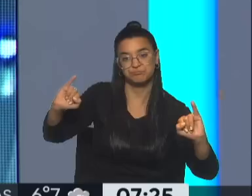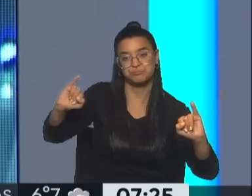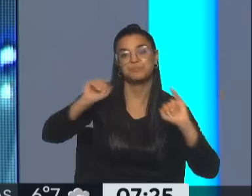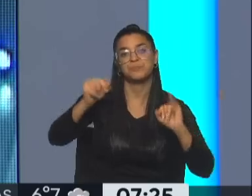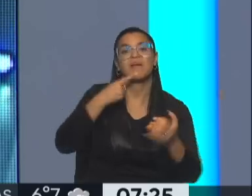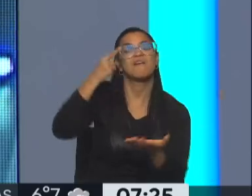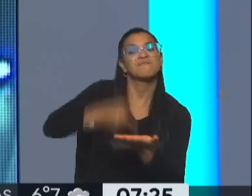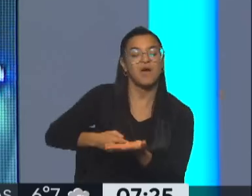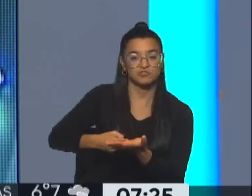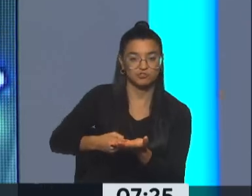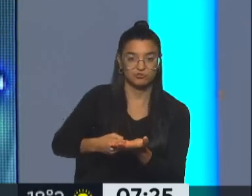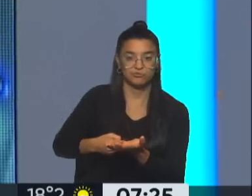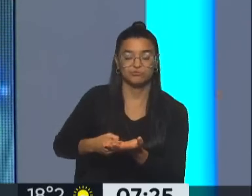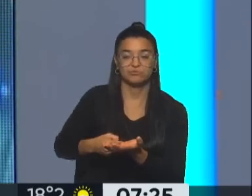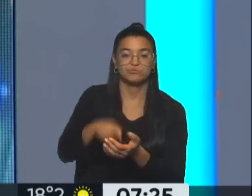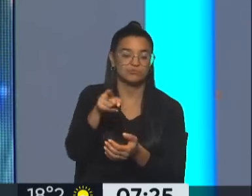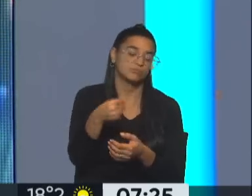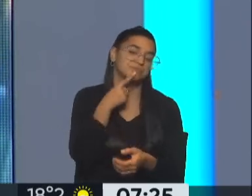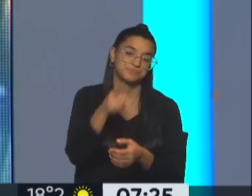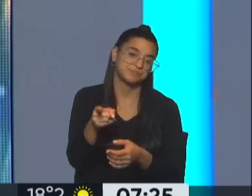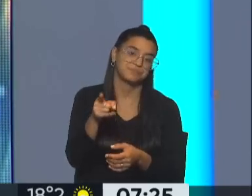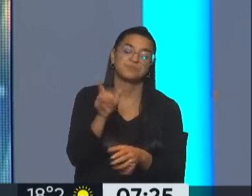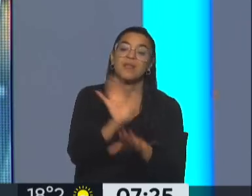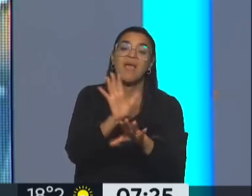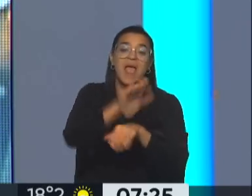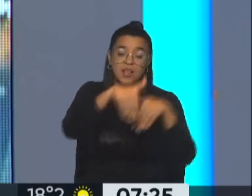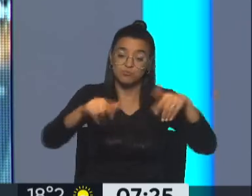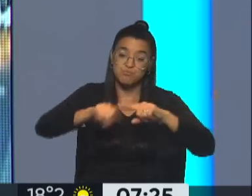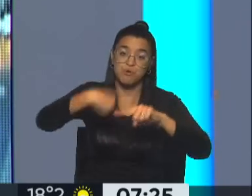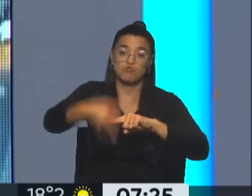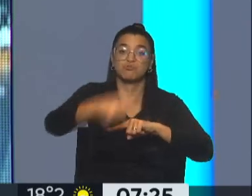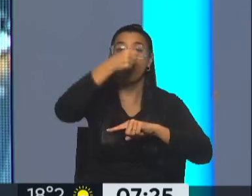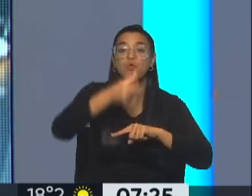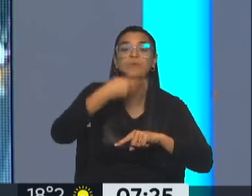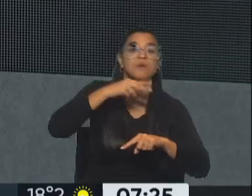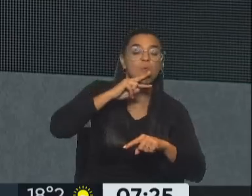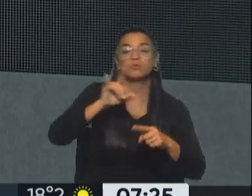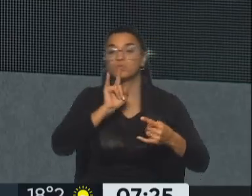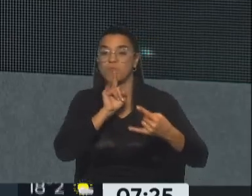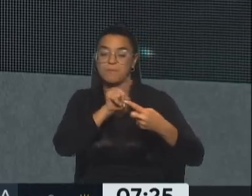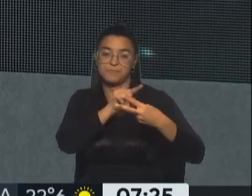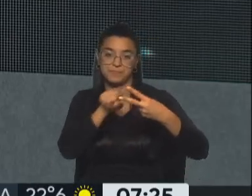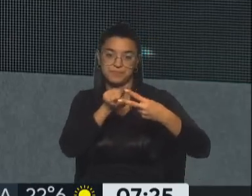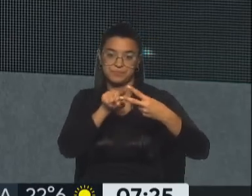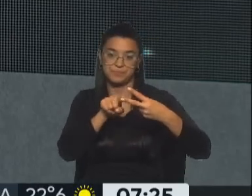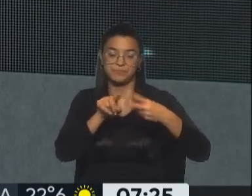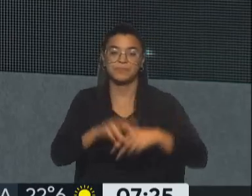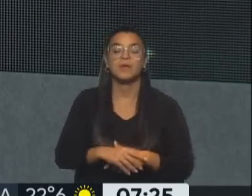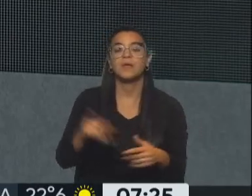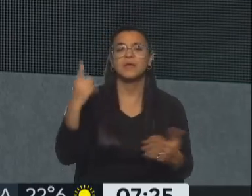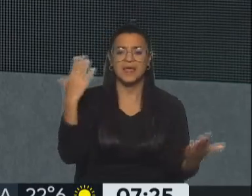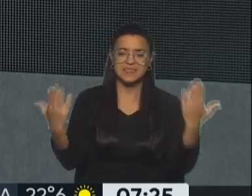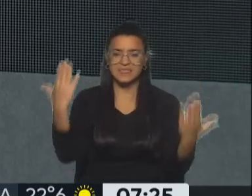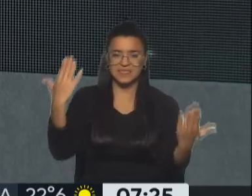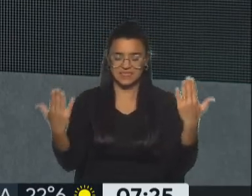el fallo que inhabilitó las elecciones para el próximo domingo en San Juan y en Tucumán. Es interesante el paralelismo temporal que estás haciendo. Y